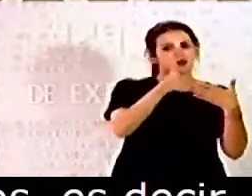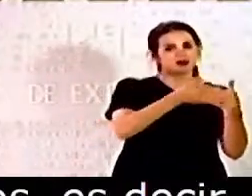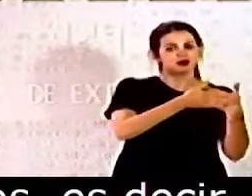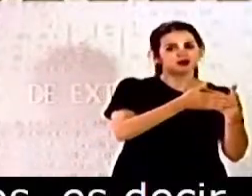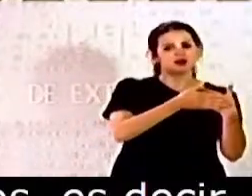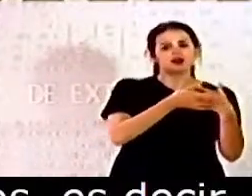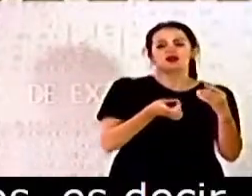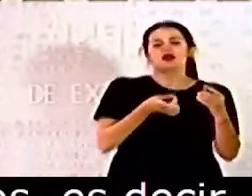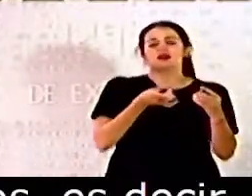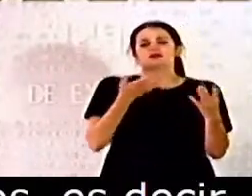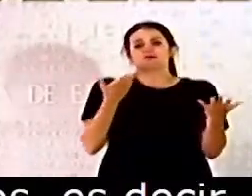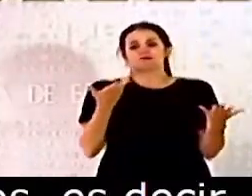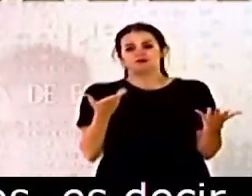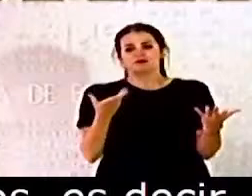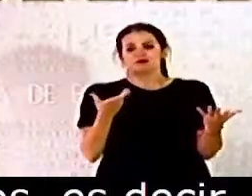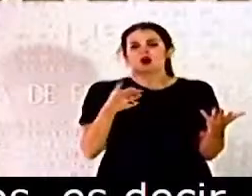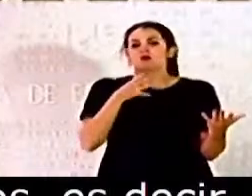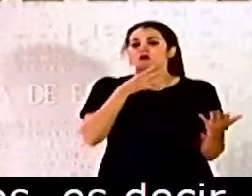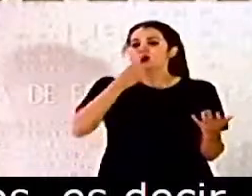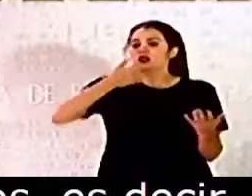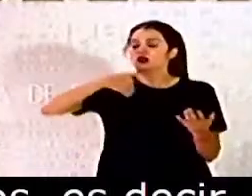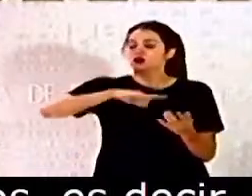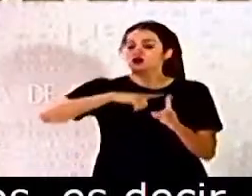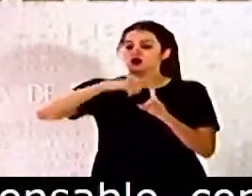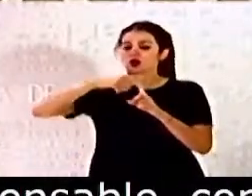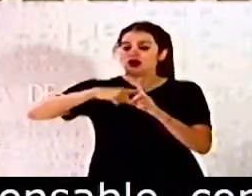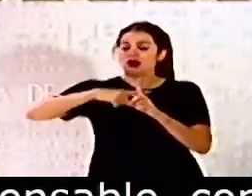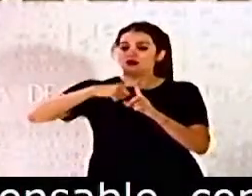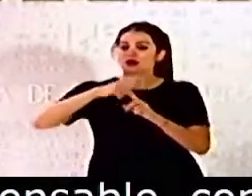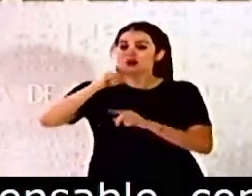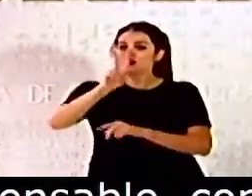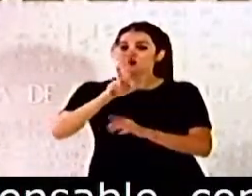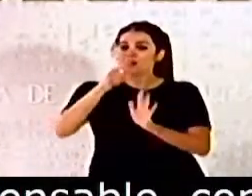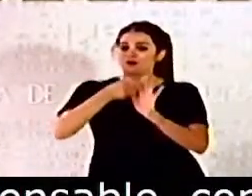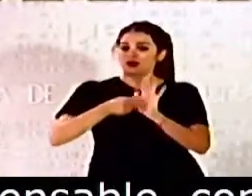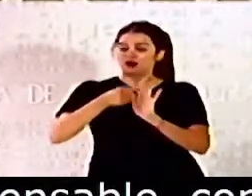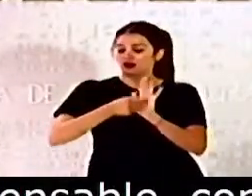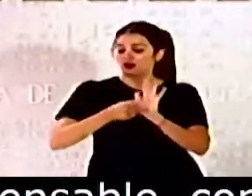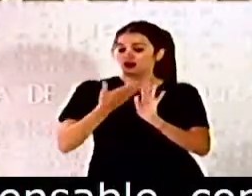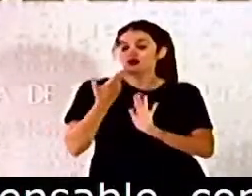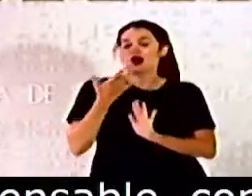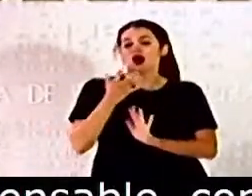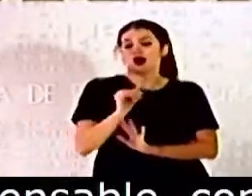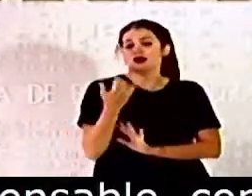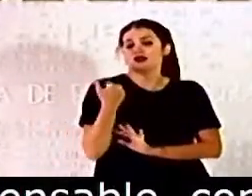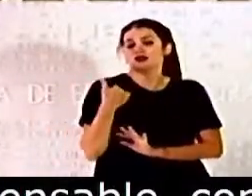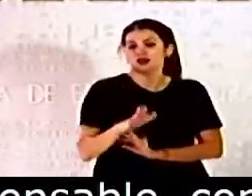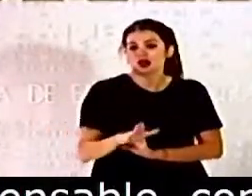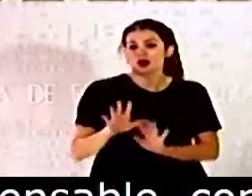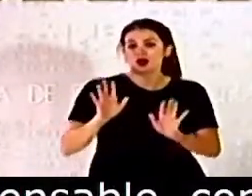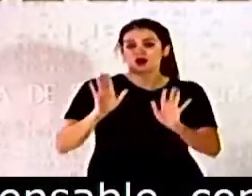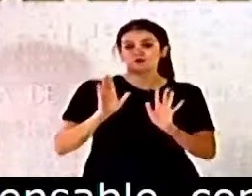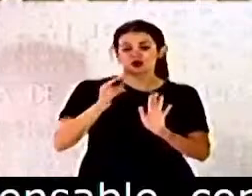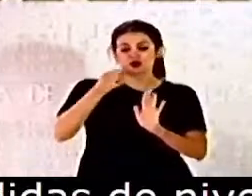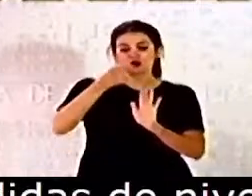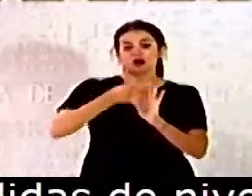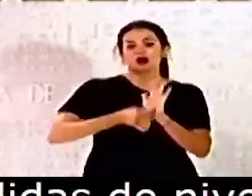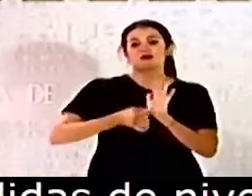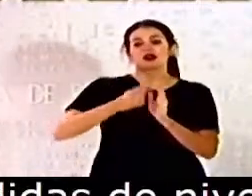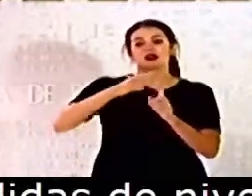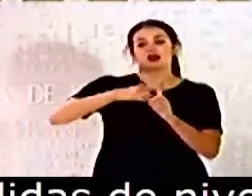ya tenemos medidas de nivel 2. Pero ahora, sin medidas de nivel 2, con medidas de nivel 1 y con estas